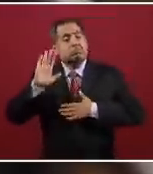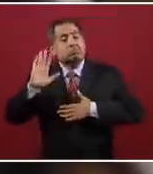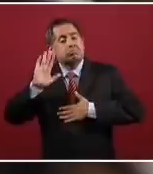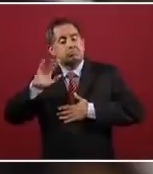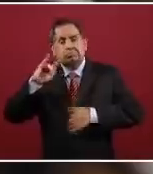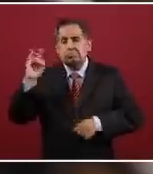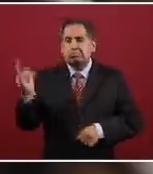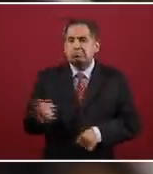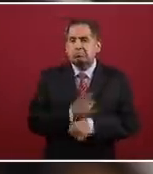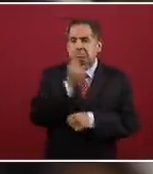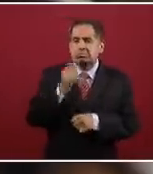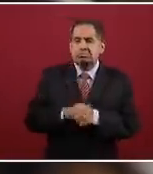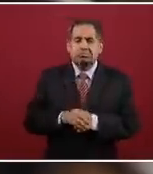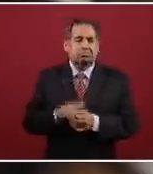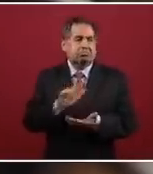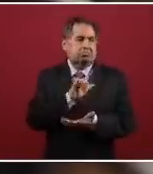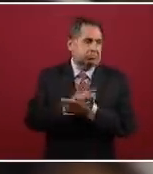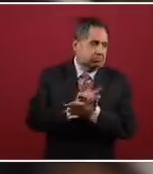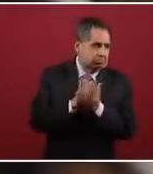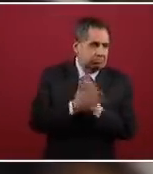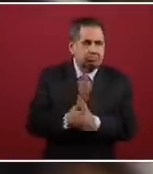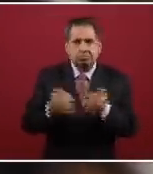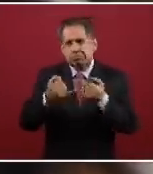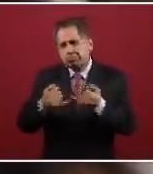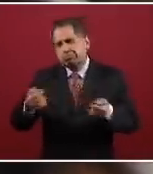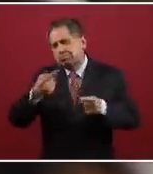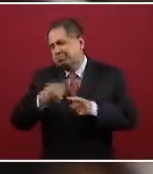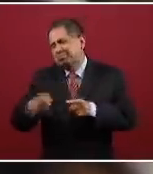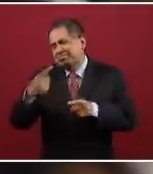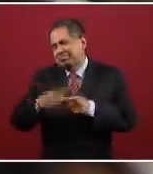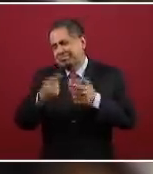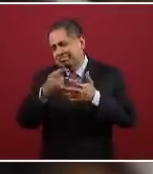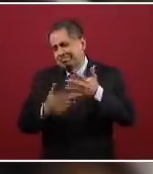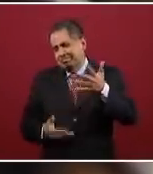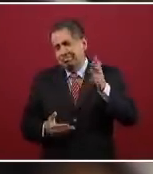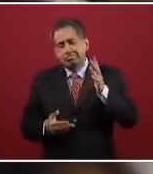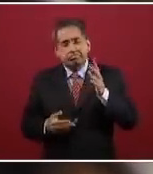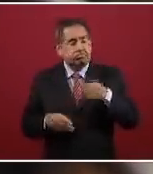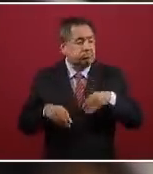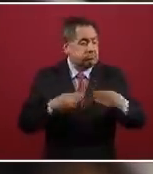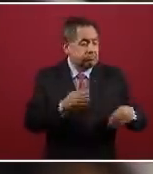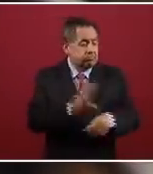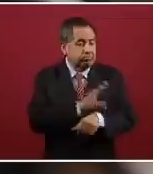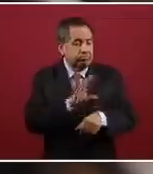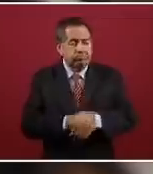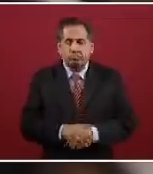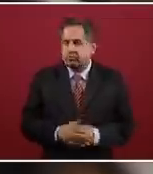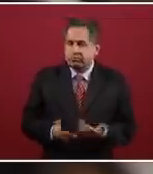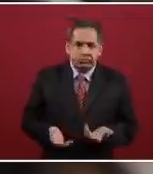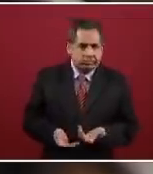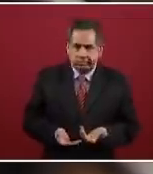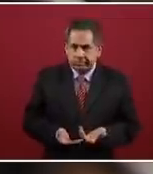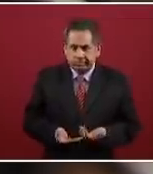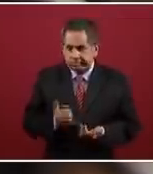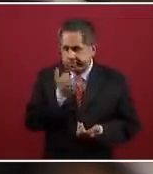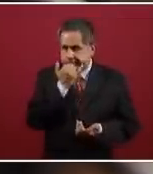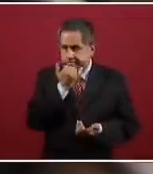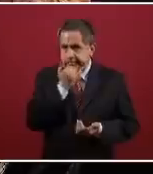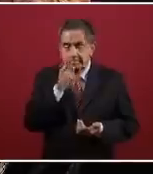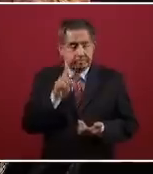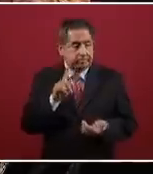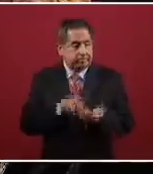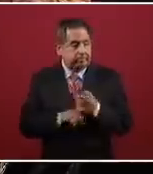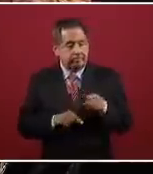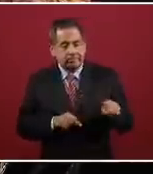cosas, la reforma energética, el cable submarino, muchas más para poderle dar electricidad a un estado que desafortunadamente nos